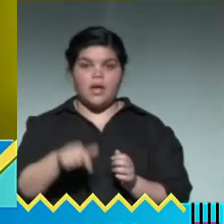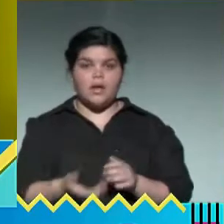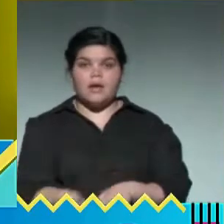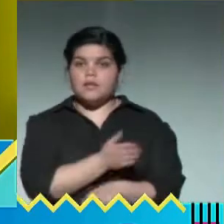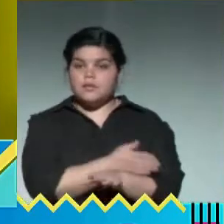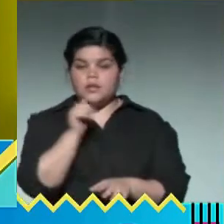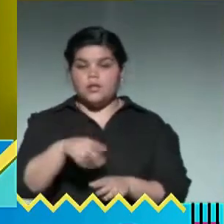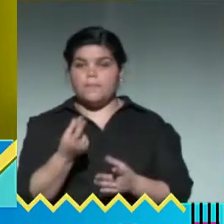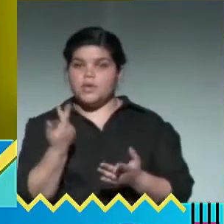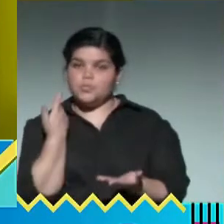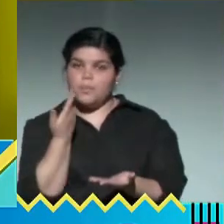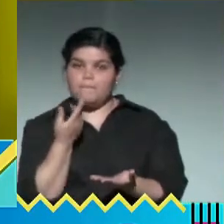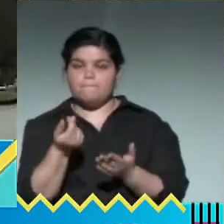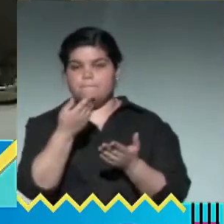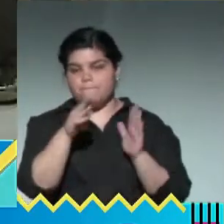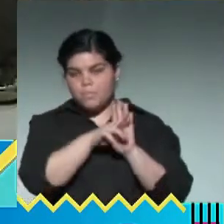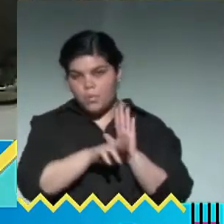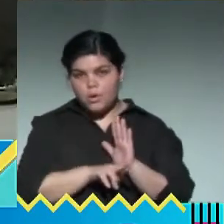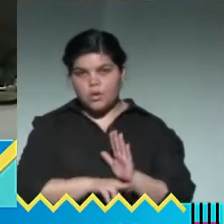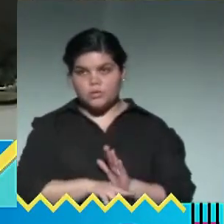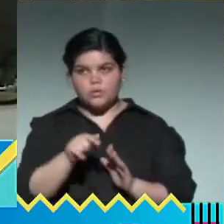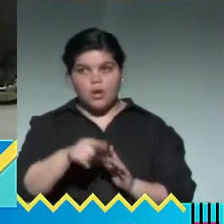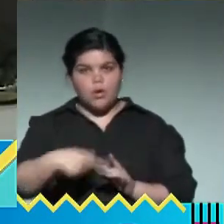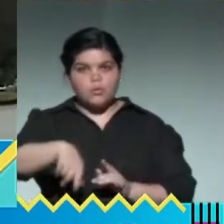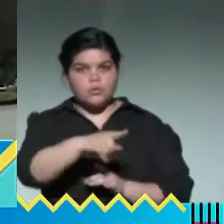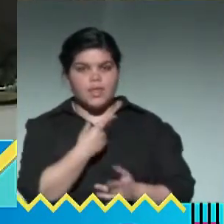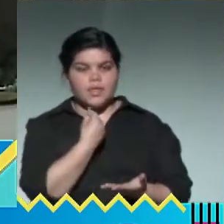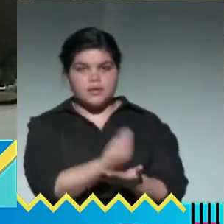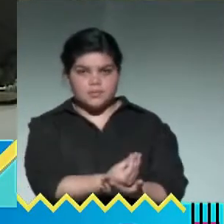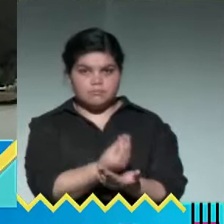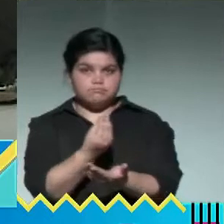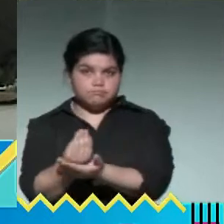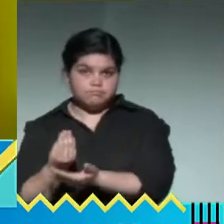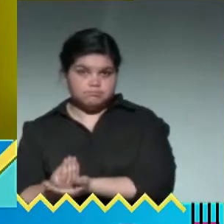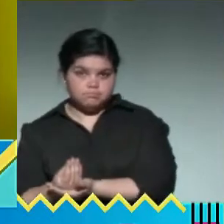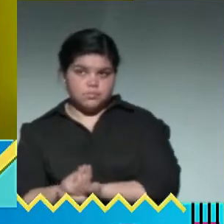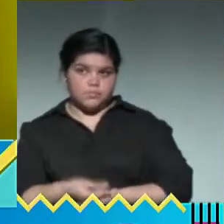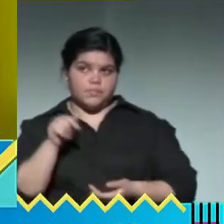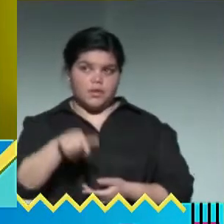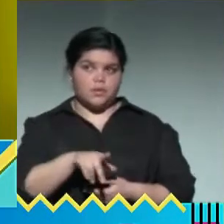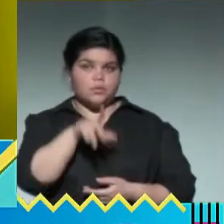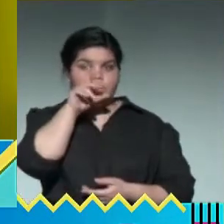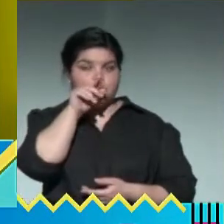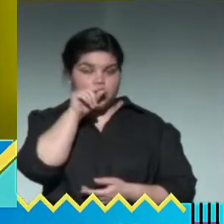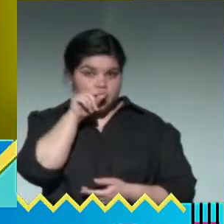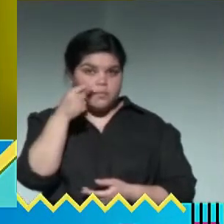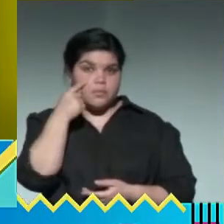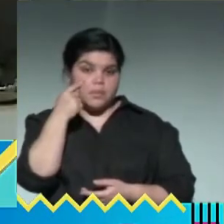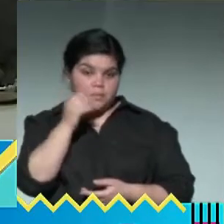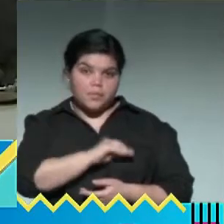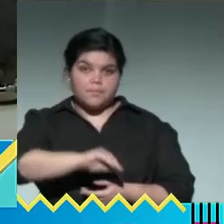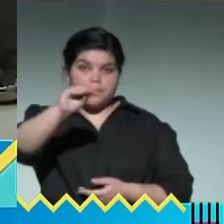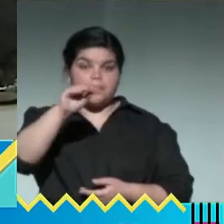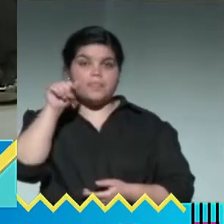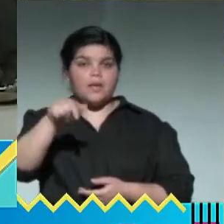presupuesto específicamente y ponerlos a ustedes en situación de legisladores. Sigo un ratito a través de las redes sociales, en un tuit en vivo, la